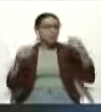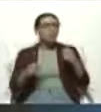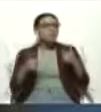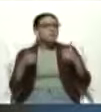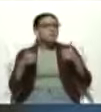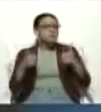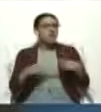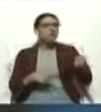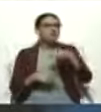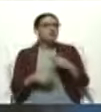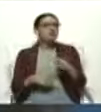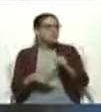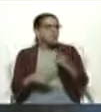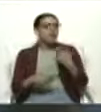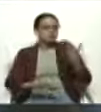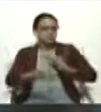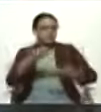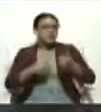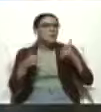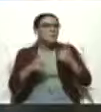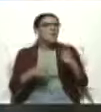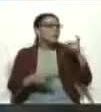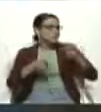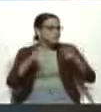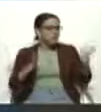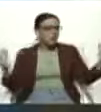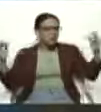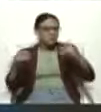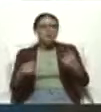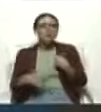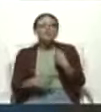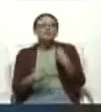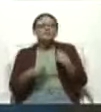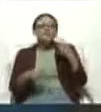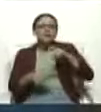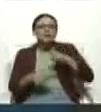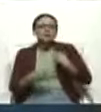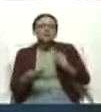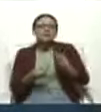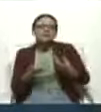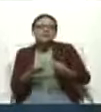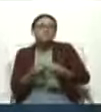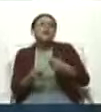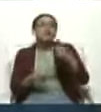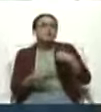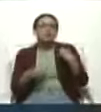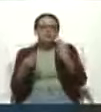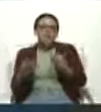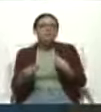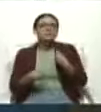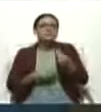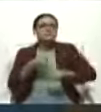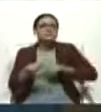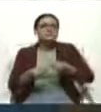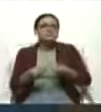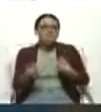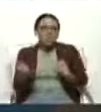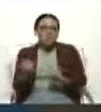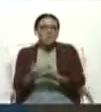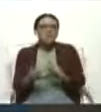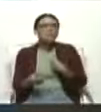aceptada y popular jornada, El Ministerio Público va a tu comunidad, que realizamos de